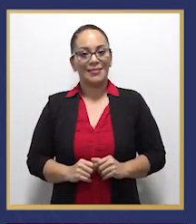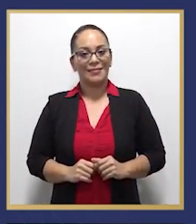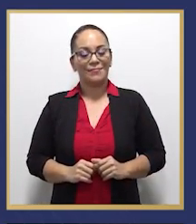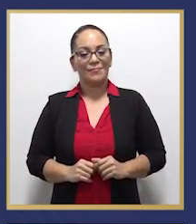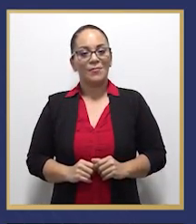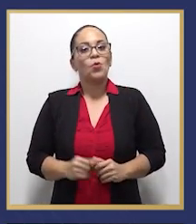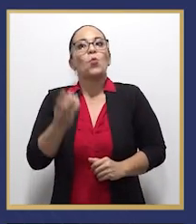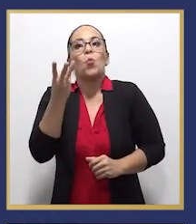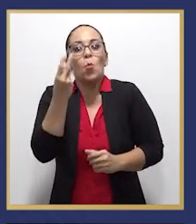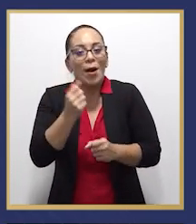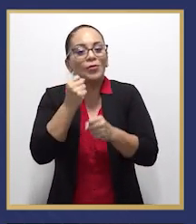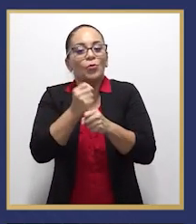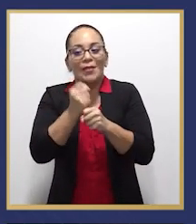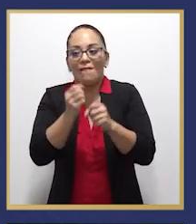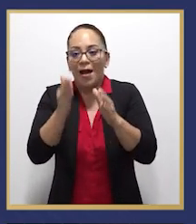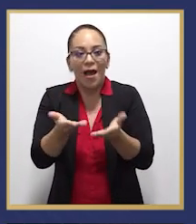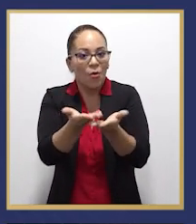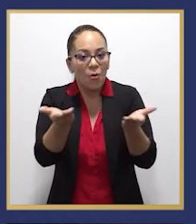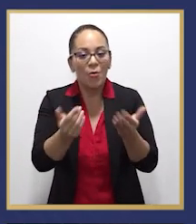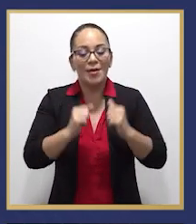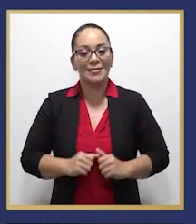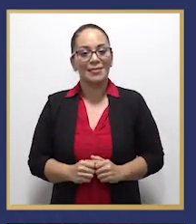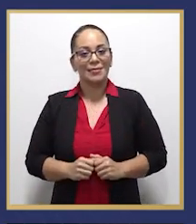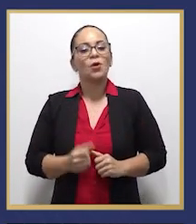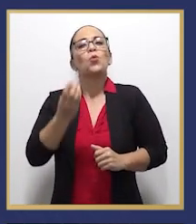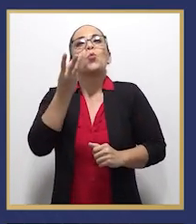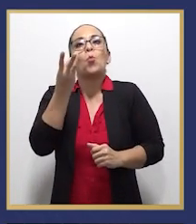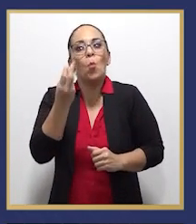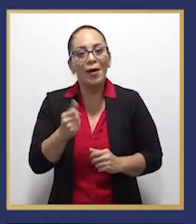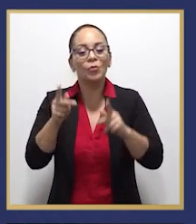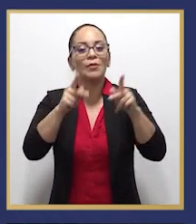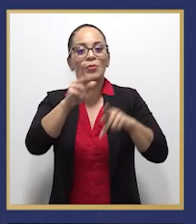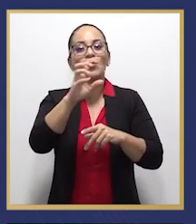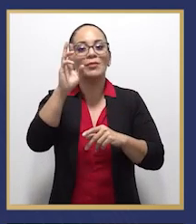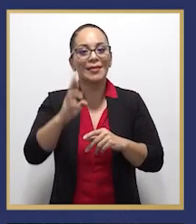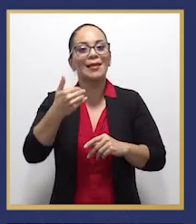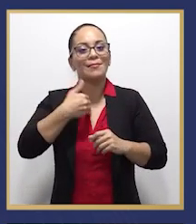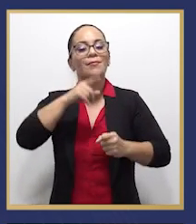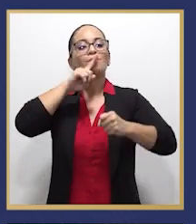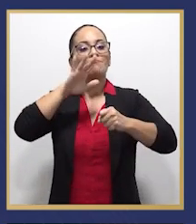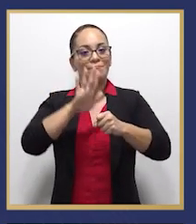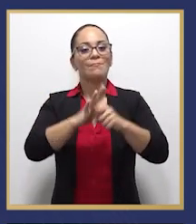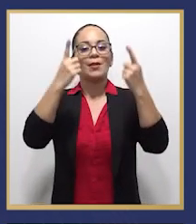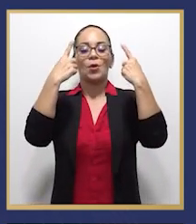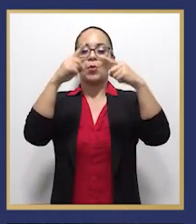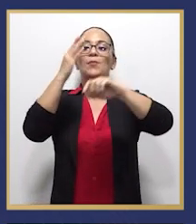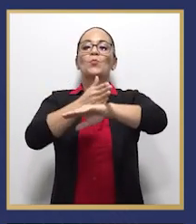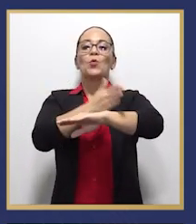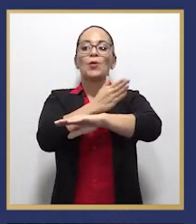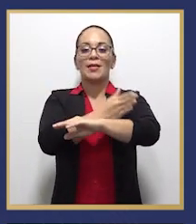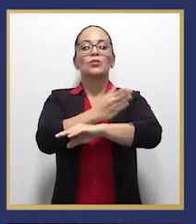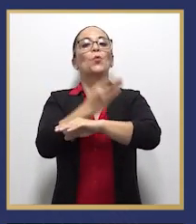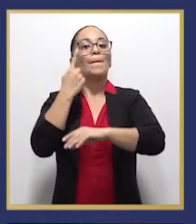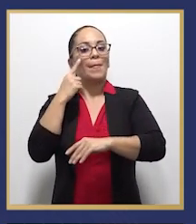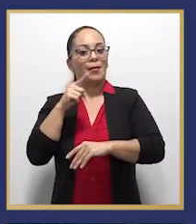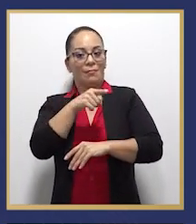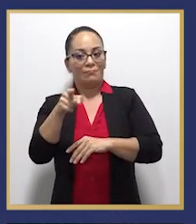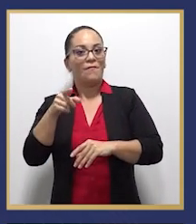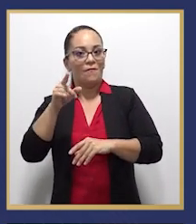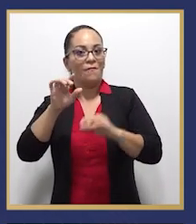tan trabajadores qué tan comprometidos con gener Progreso Para nuestras